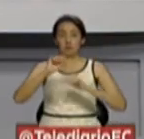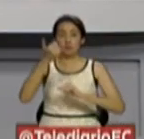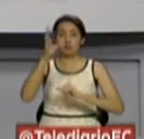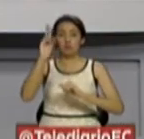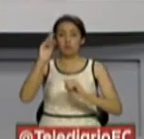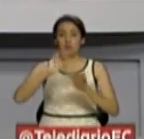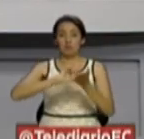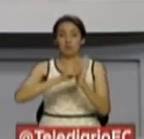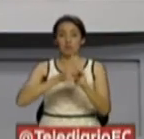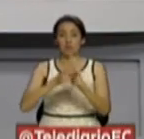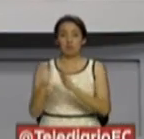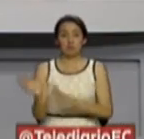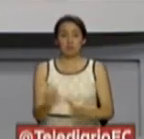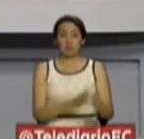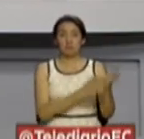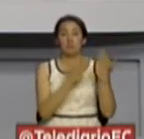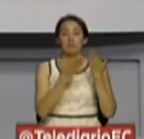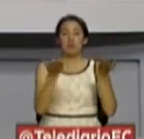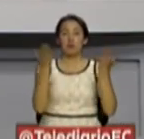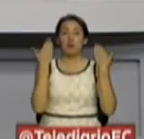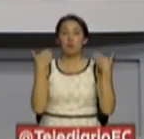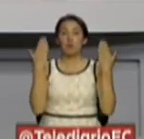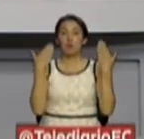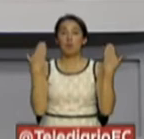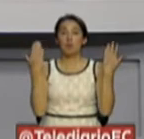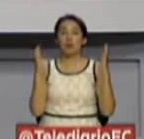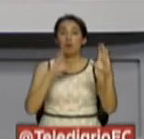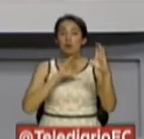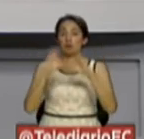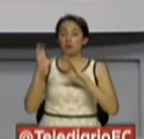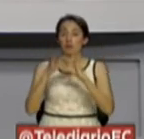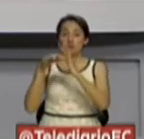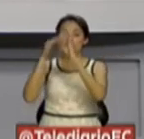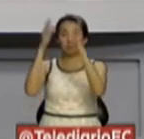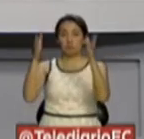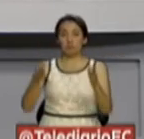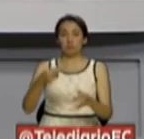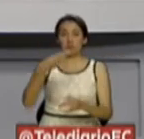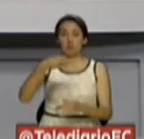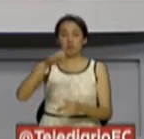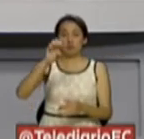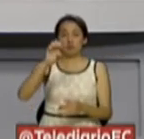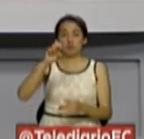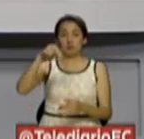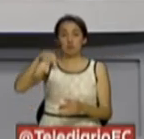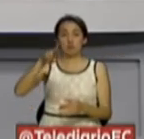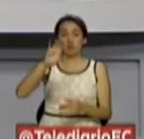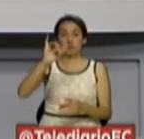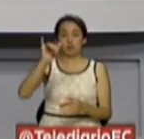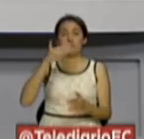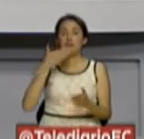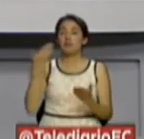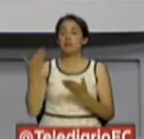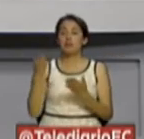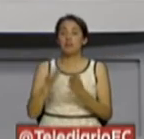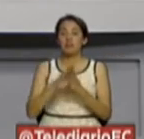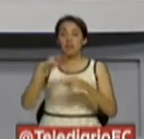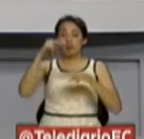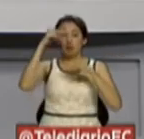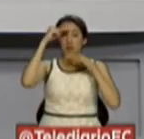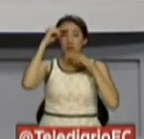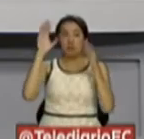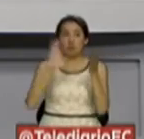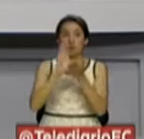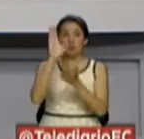8:17, momento de dirigirnos hacia el puerto principal para conversar con nuestro compañero Henry Avelino, quien nos tiene noticias desde el